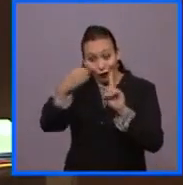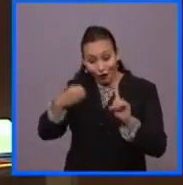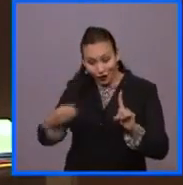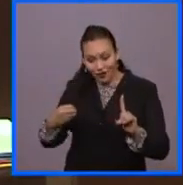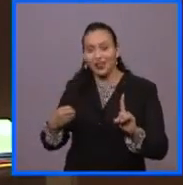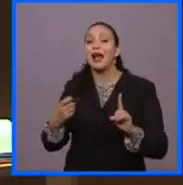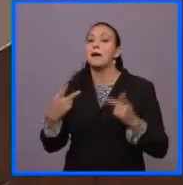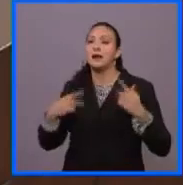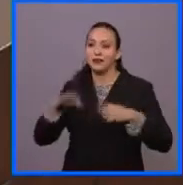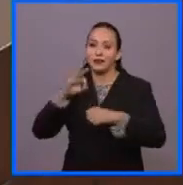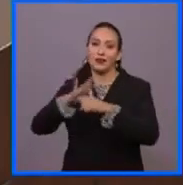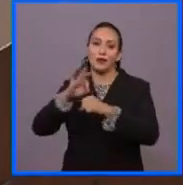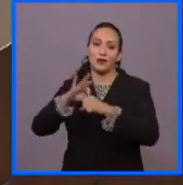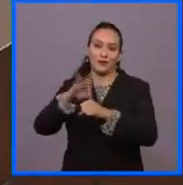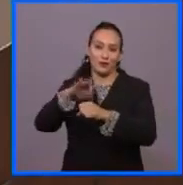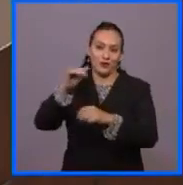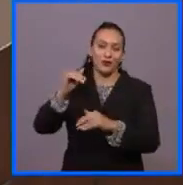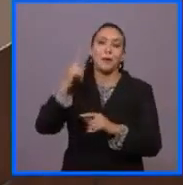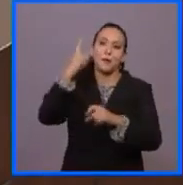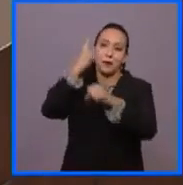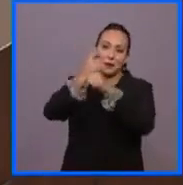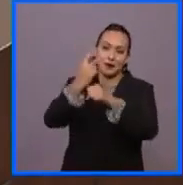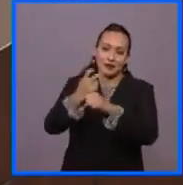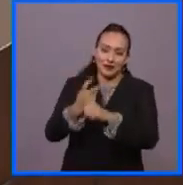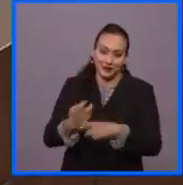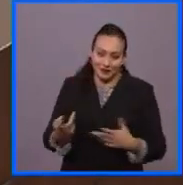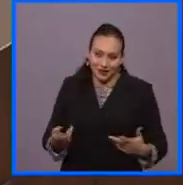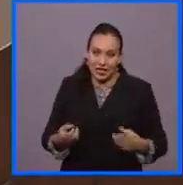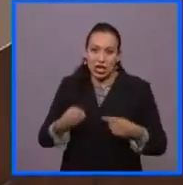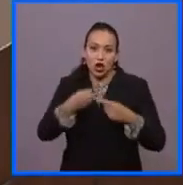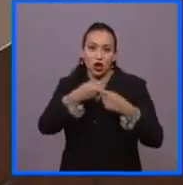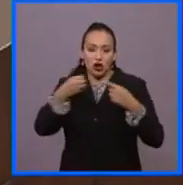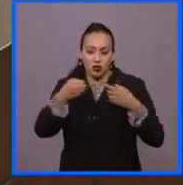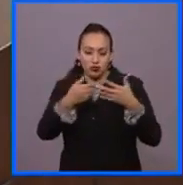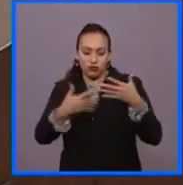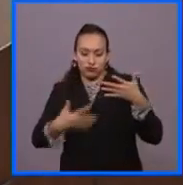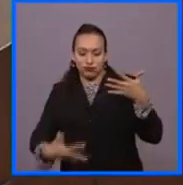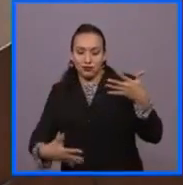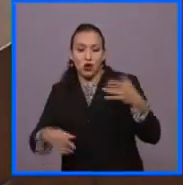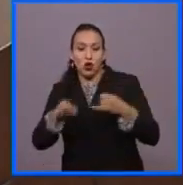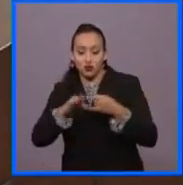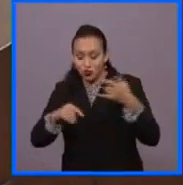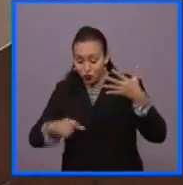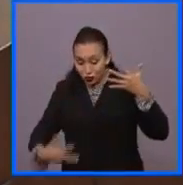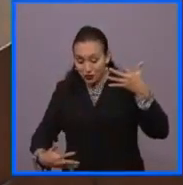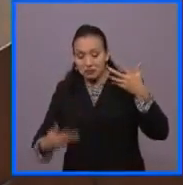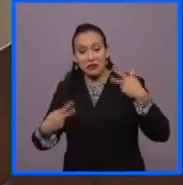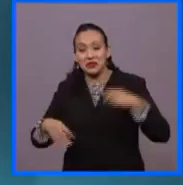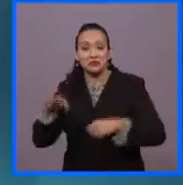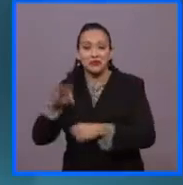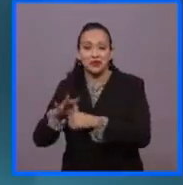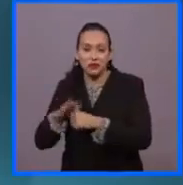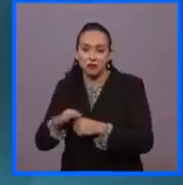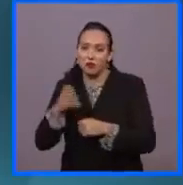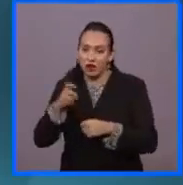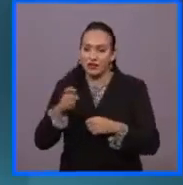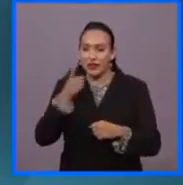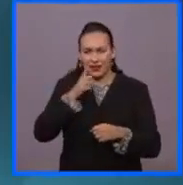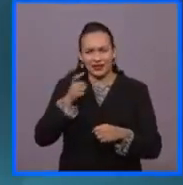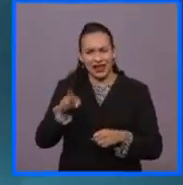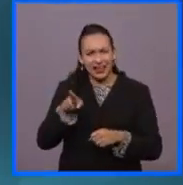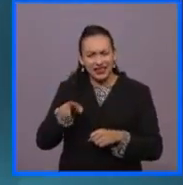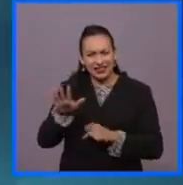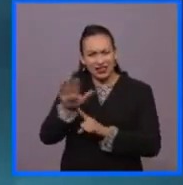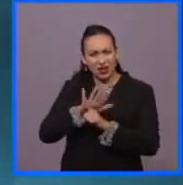número de votos registrados no es congruente con la afluencia de ciudadanos a las mesas de votación y no existe